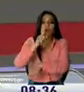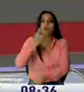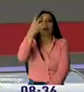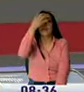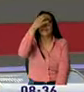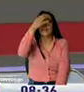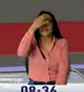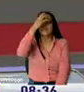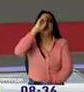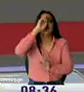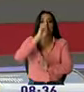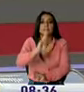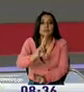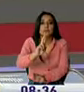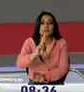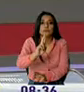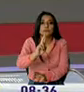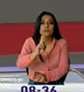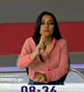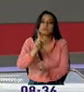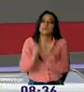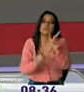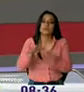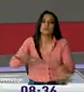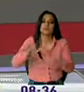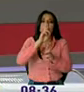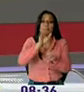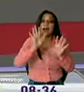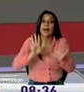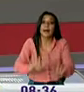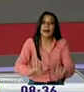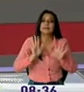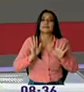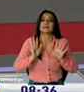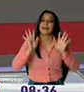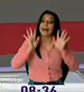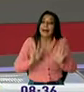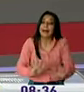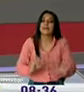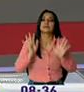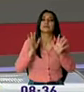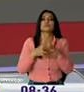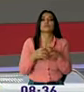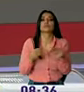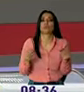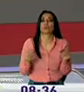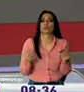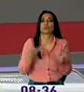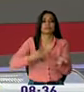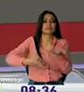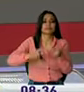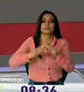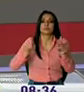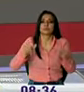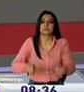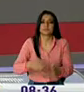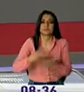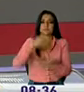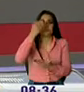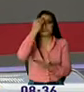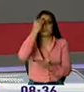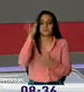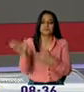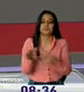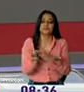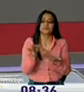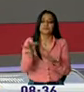respeto hacia el prójimo. Esa será la forma y la convivencia distinta que deberemos aprender. En el Cantón Montalvo, en la